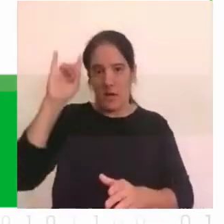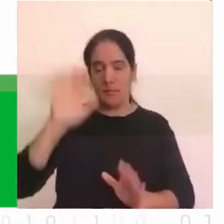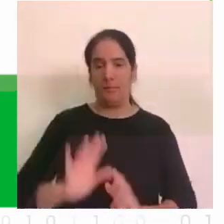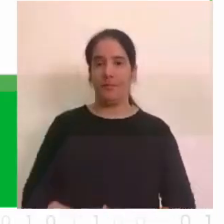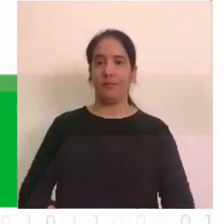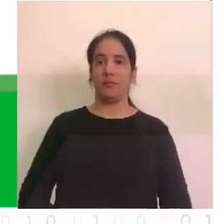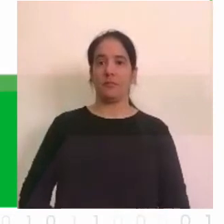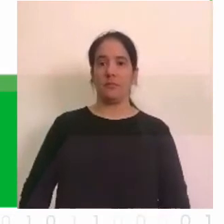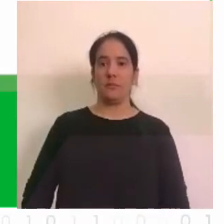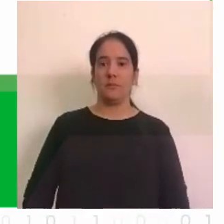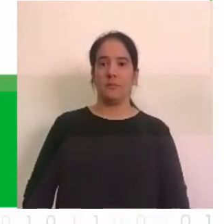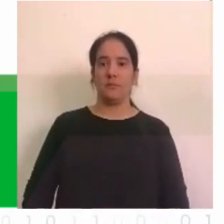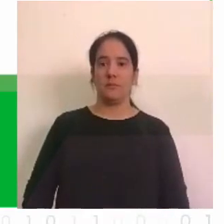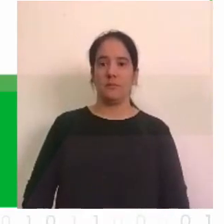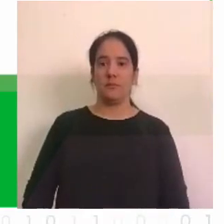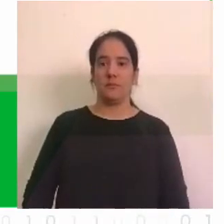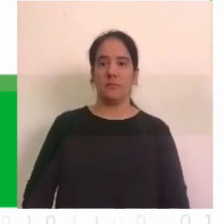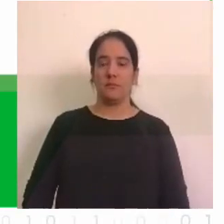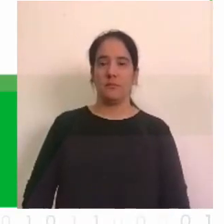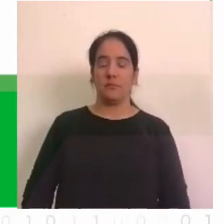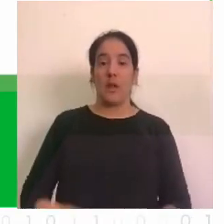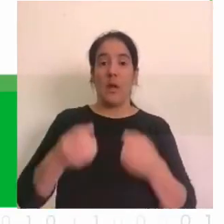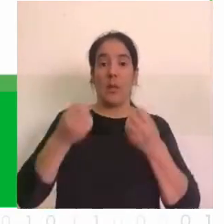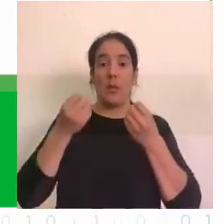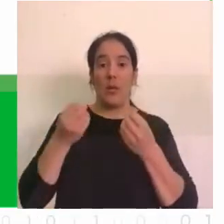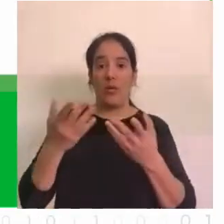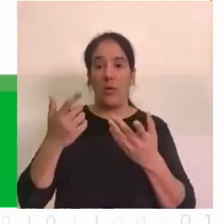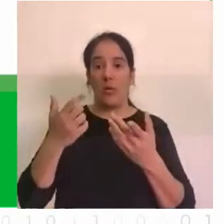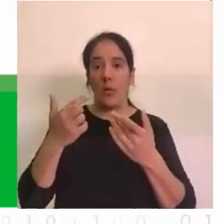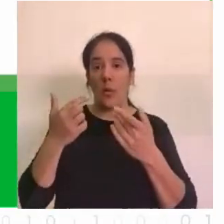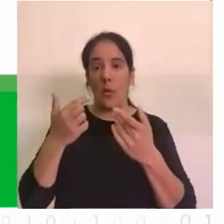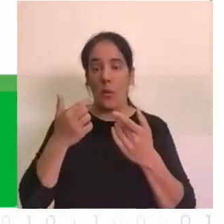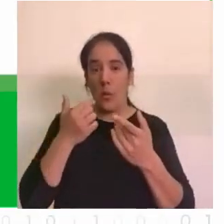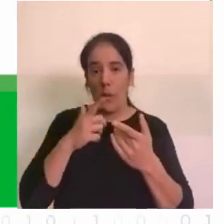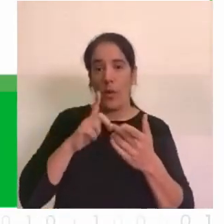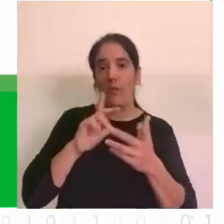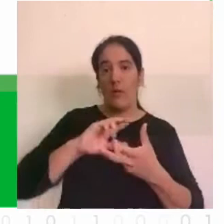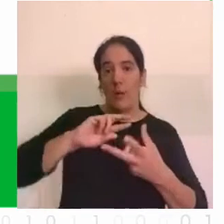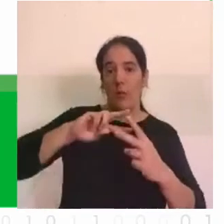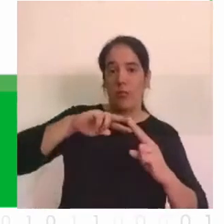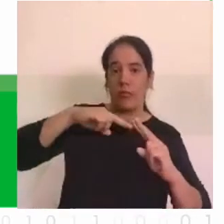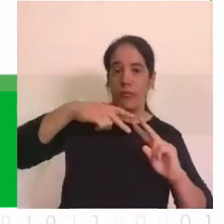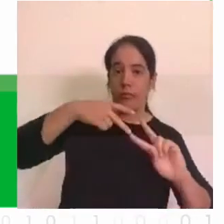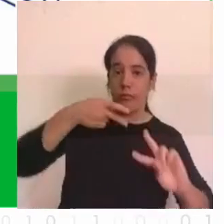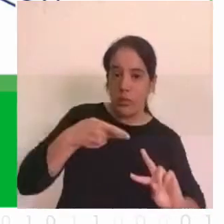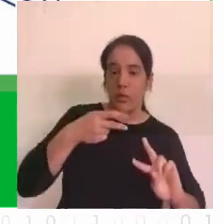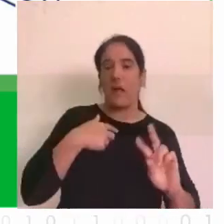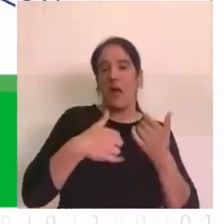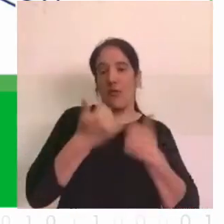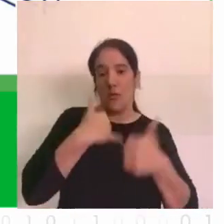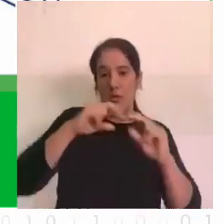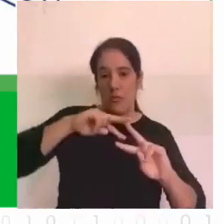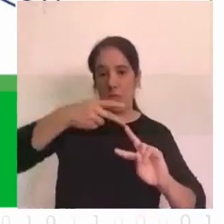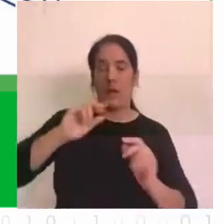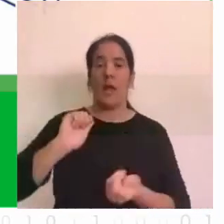Entonces, justamente para pasar del genotipo, que es la matriz de datos genómicos, al fenotipo, yo lo que quiero encontrar en